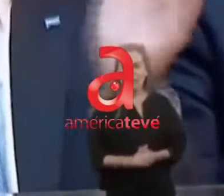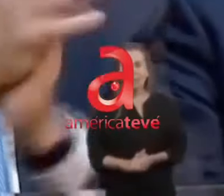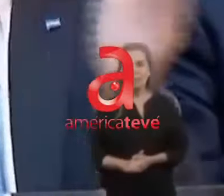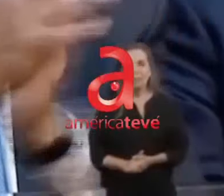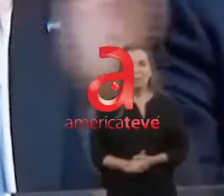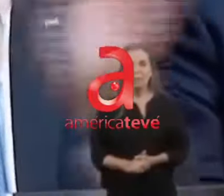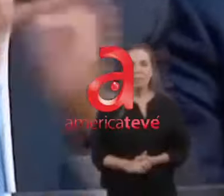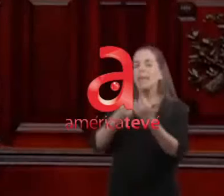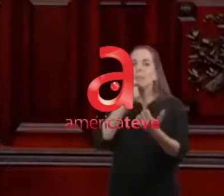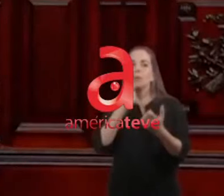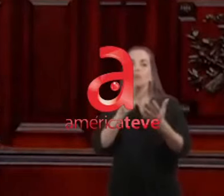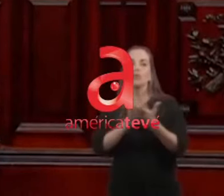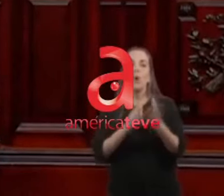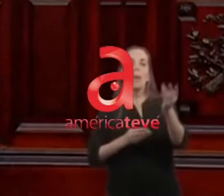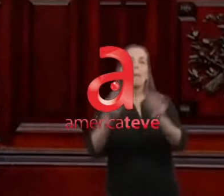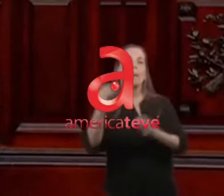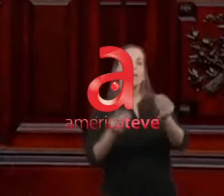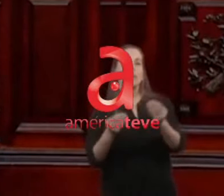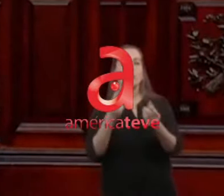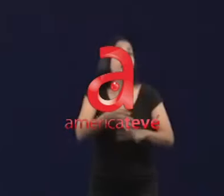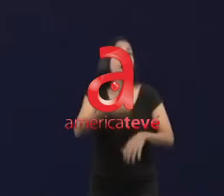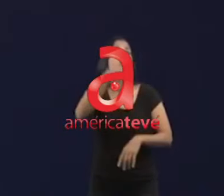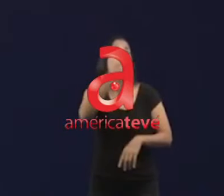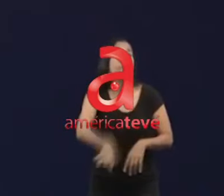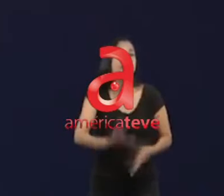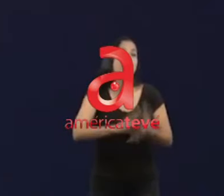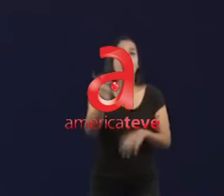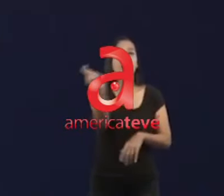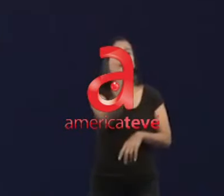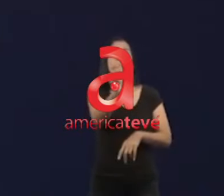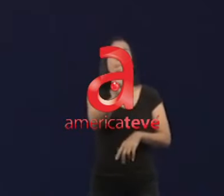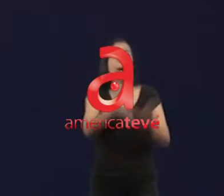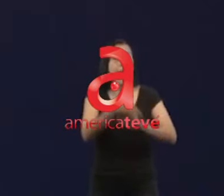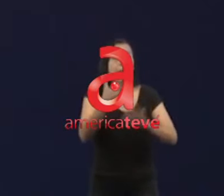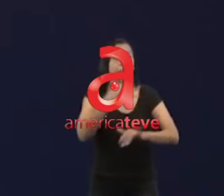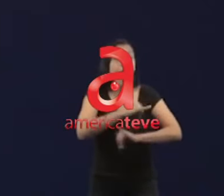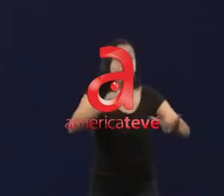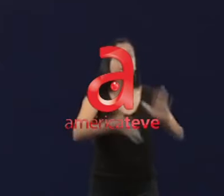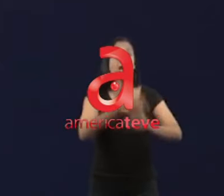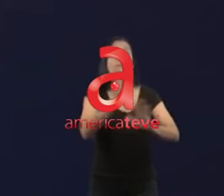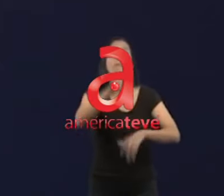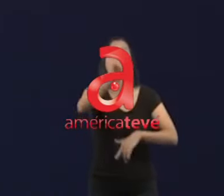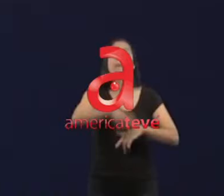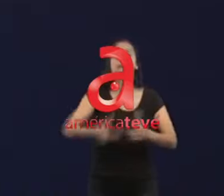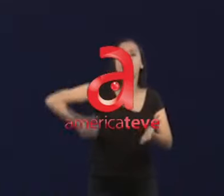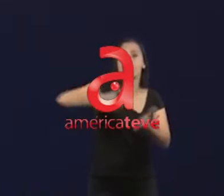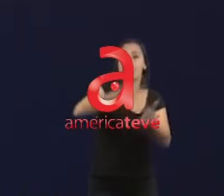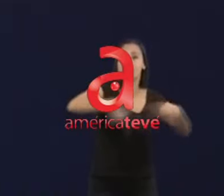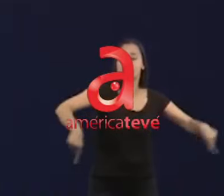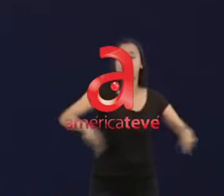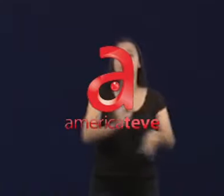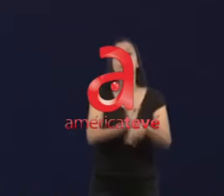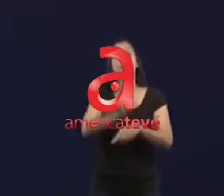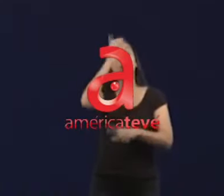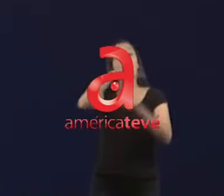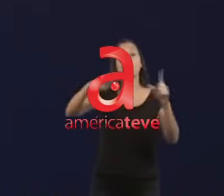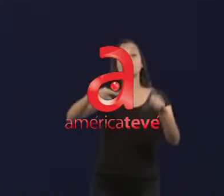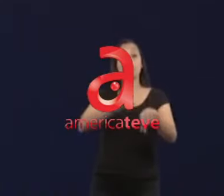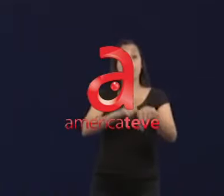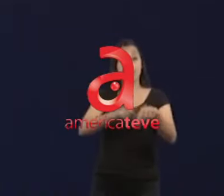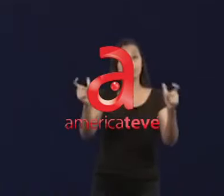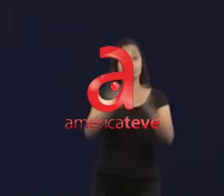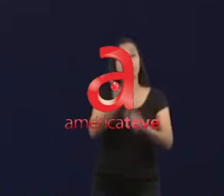personalidades entre ellas yon Mask así lo confirma El Vocero presidencial de ese país el presidente se va a reunir con el